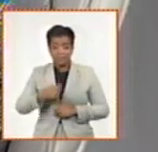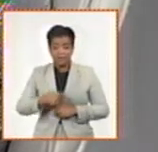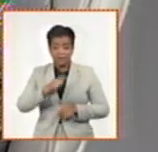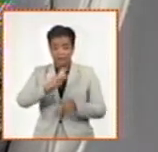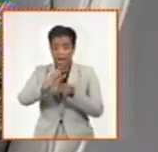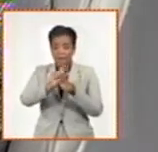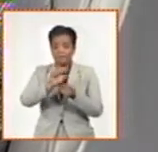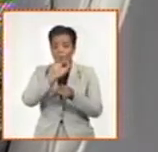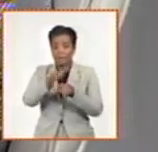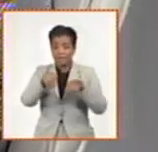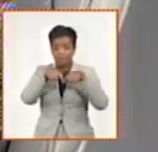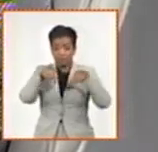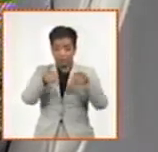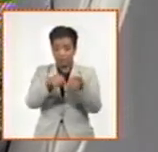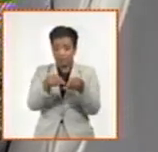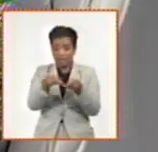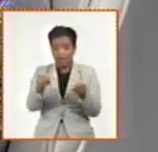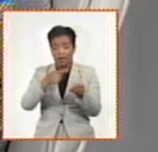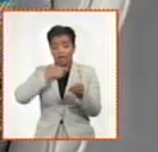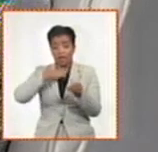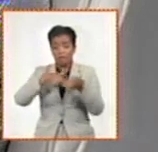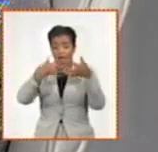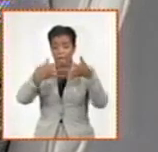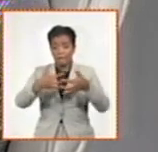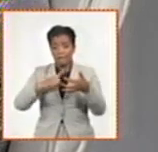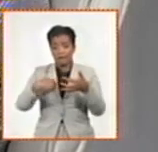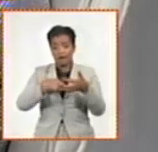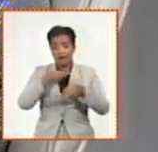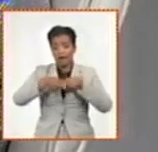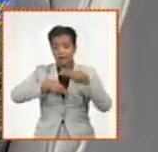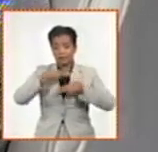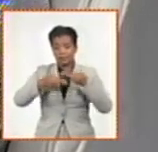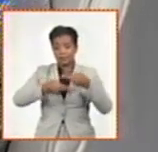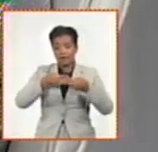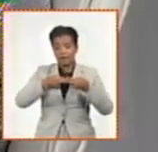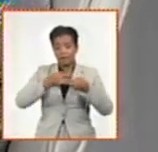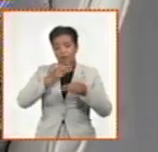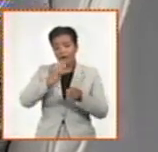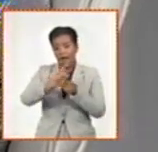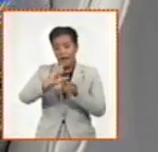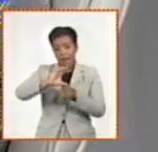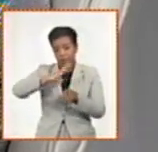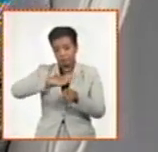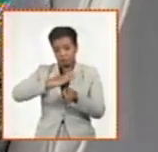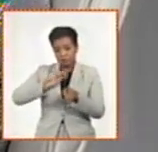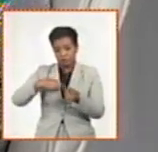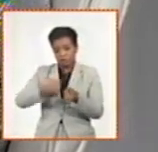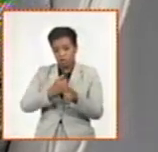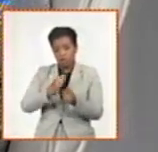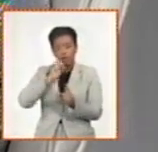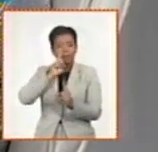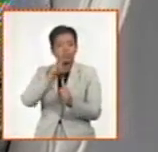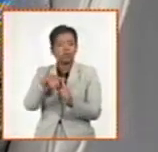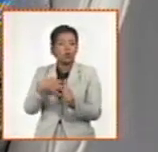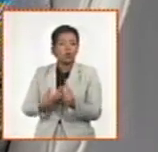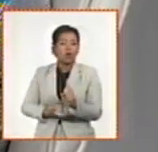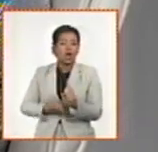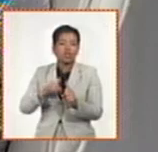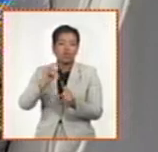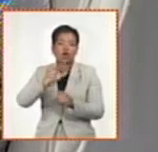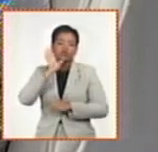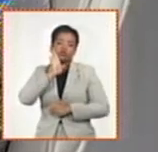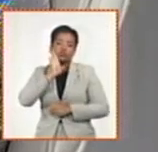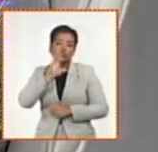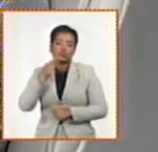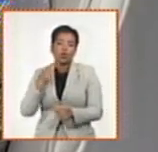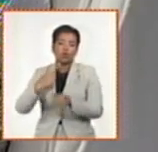los mismos recursos de la misma finca. Por ejemplo, estos productos nosotros los hacemos con todo lo relacionado a la misma finca. Uh-huh. Entonces, por el objetivo de no traer bacterias ni